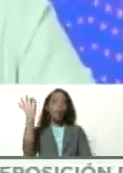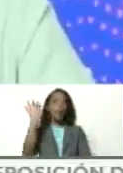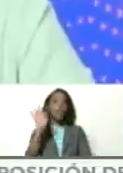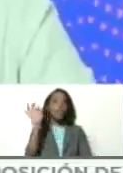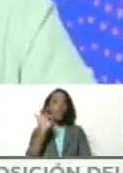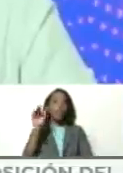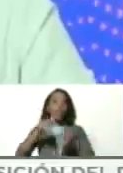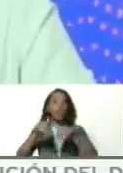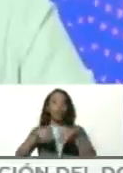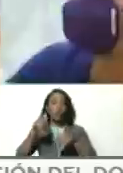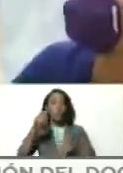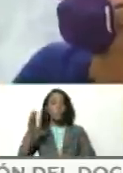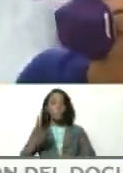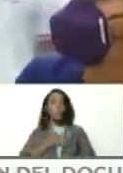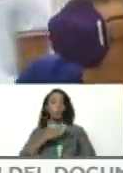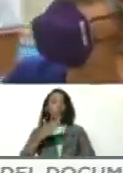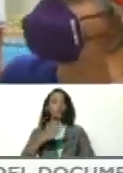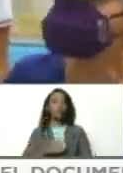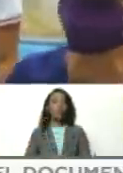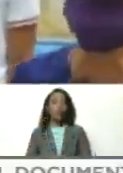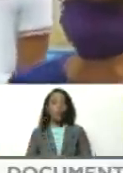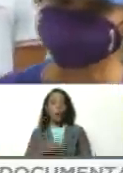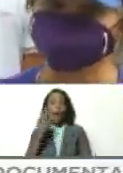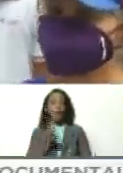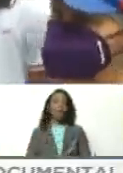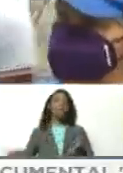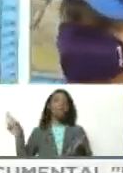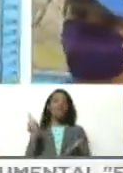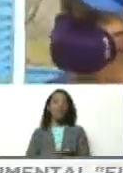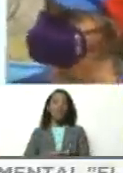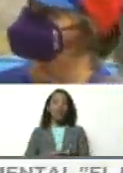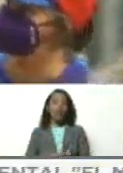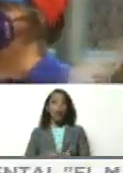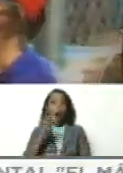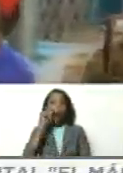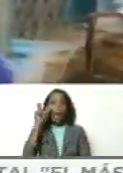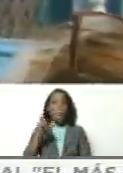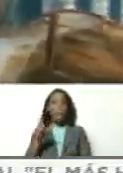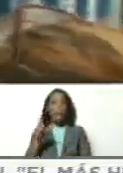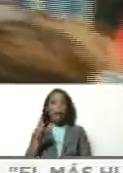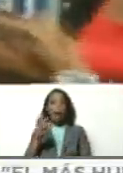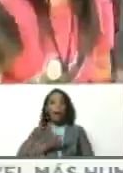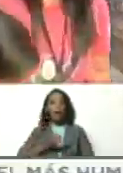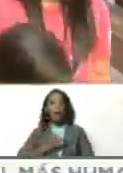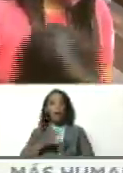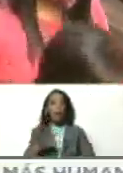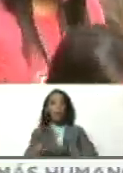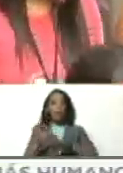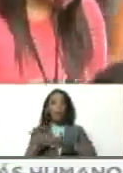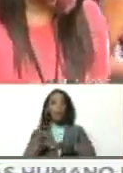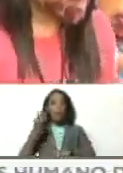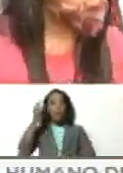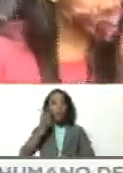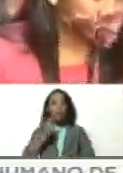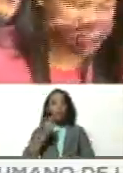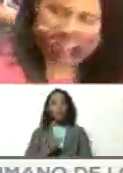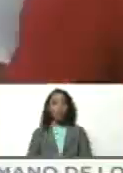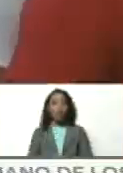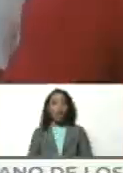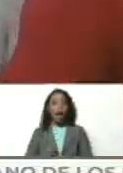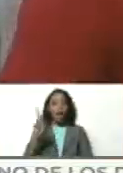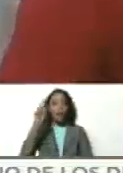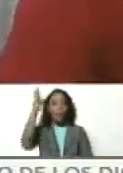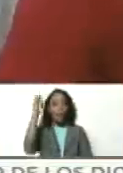55% de votos por el pecho para reelegir a Pepe Rangel, alcalde del municipio Sucre de